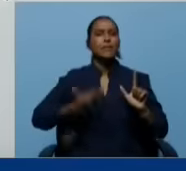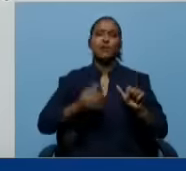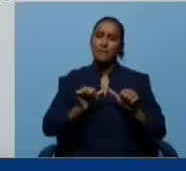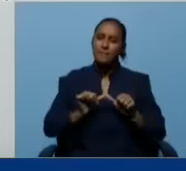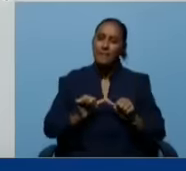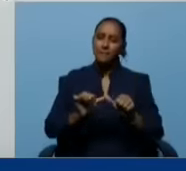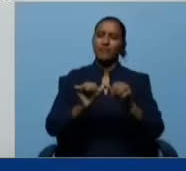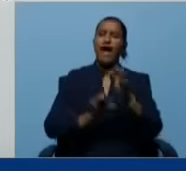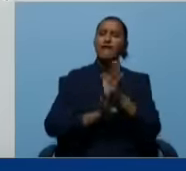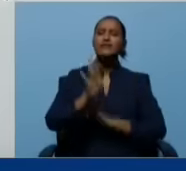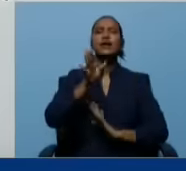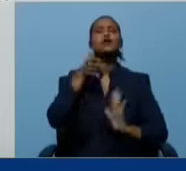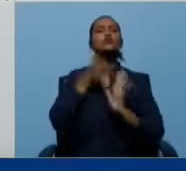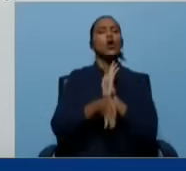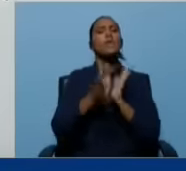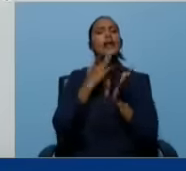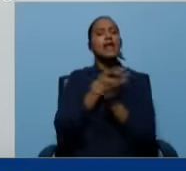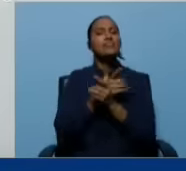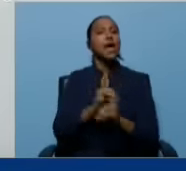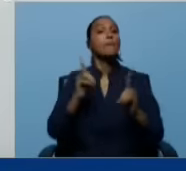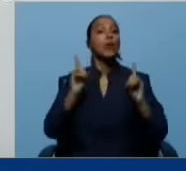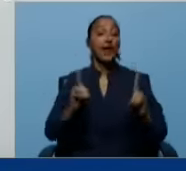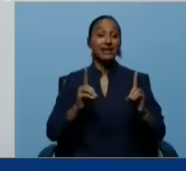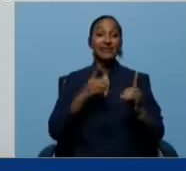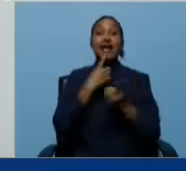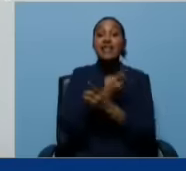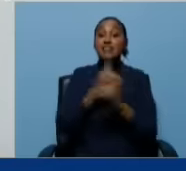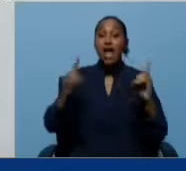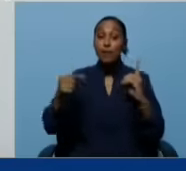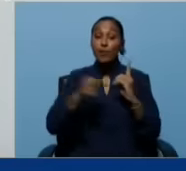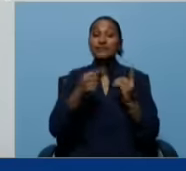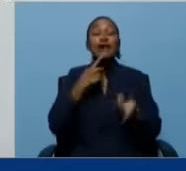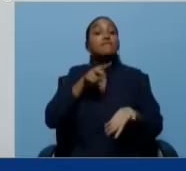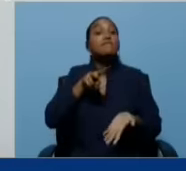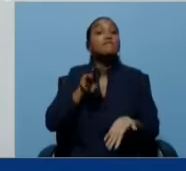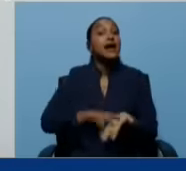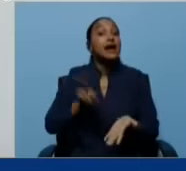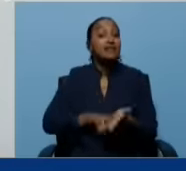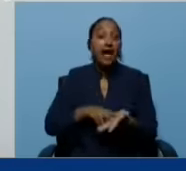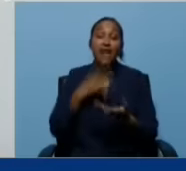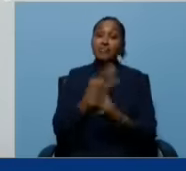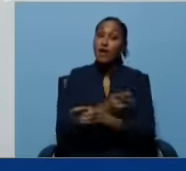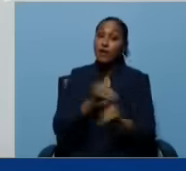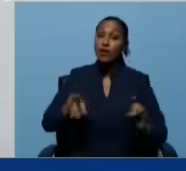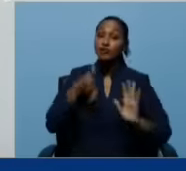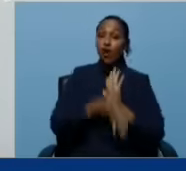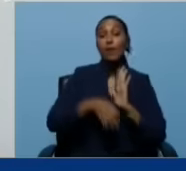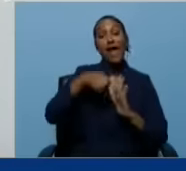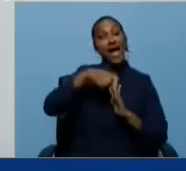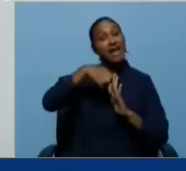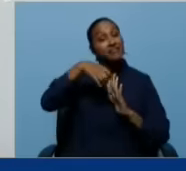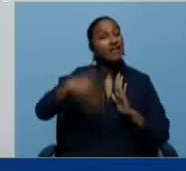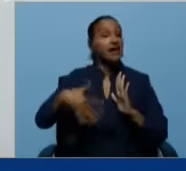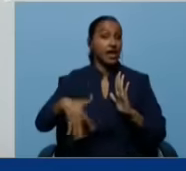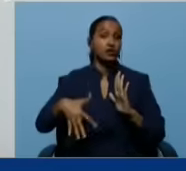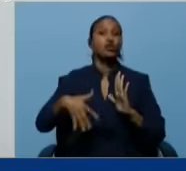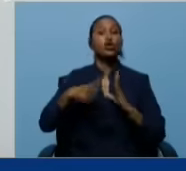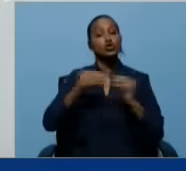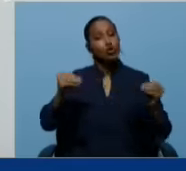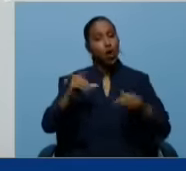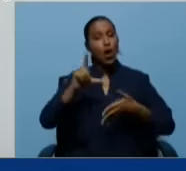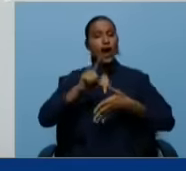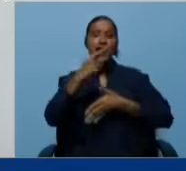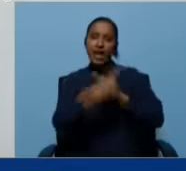que aspiramos tener. Democracias reales y genuinas que deben ser siempre un derecho inalienable en nuestros países